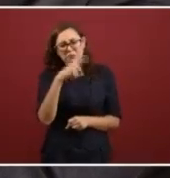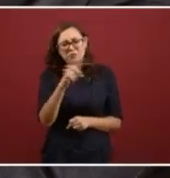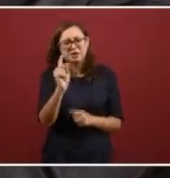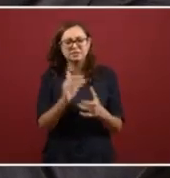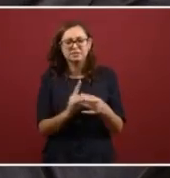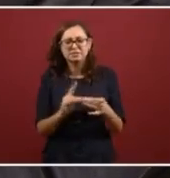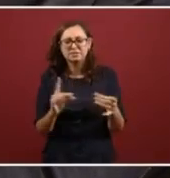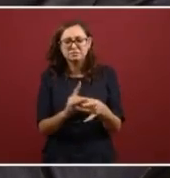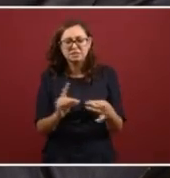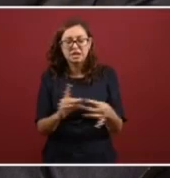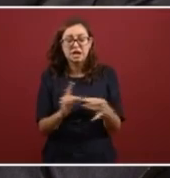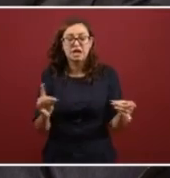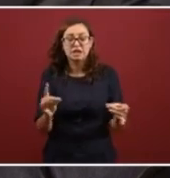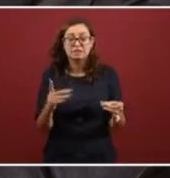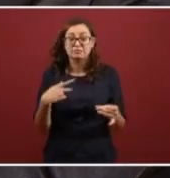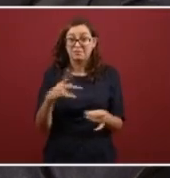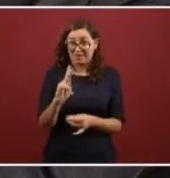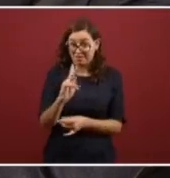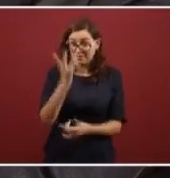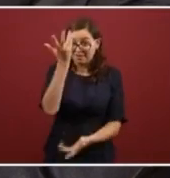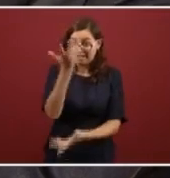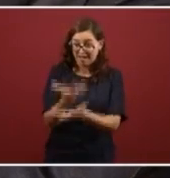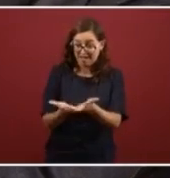no es fácil en su